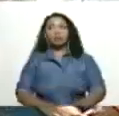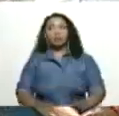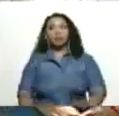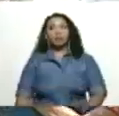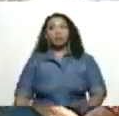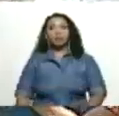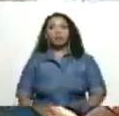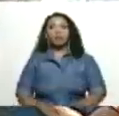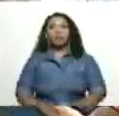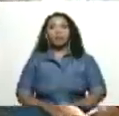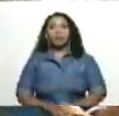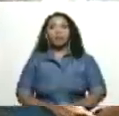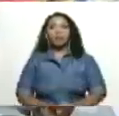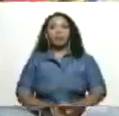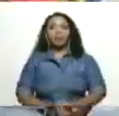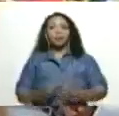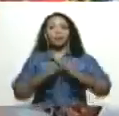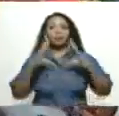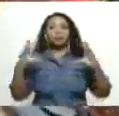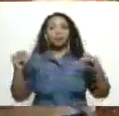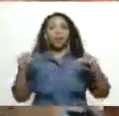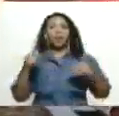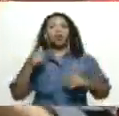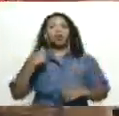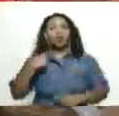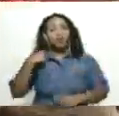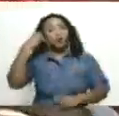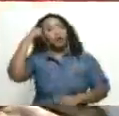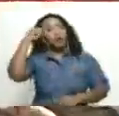Estuvimos todos, le recordaba